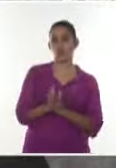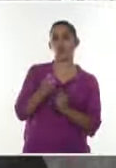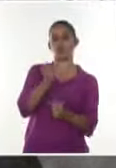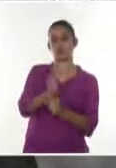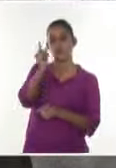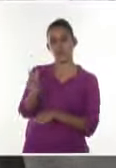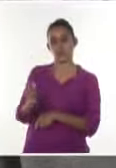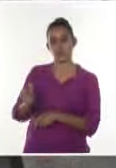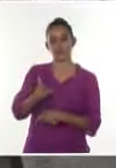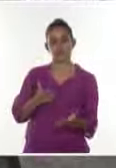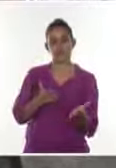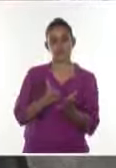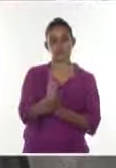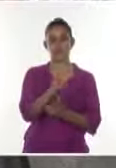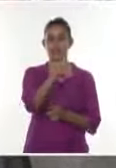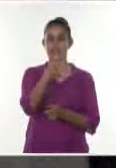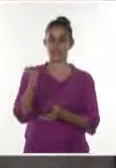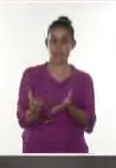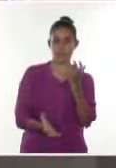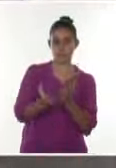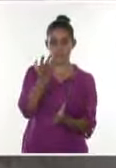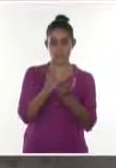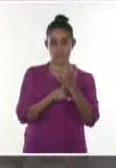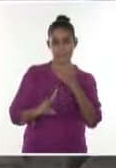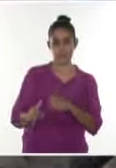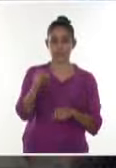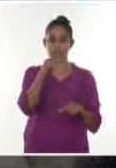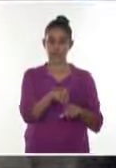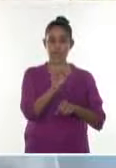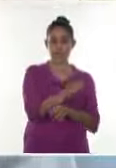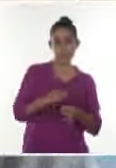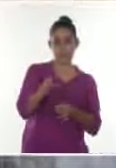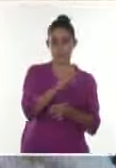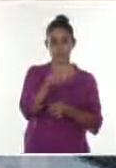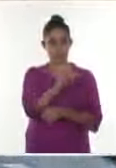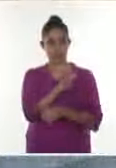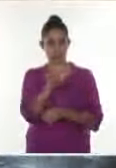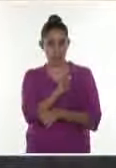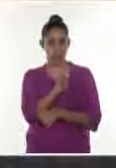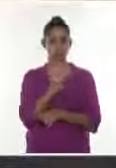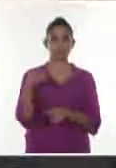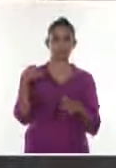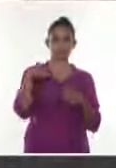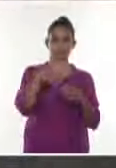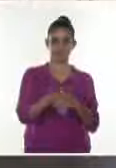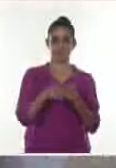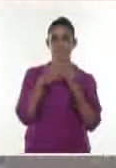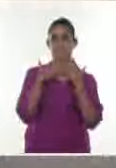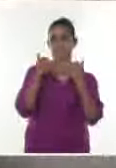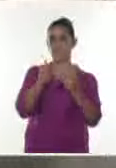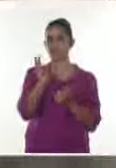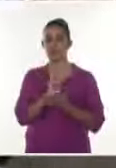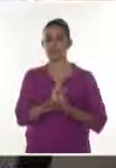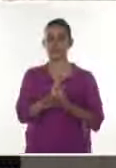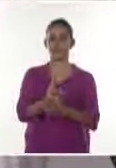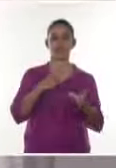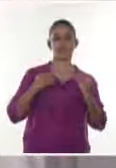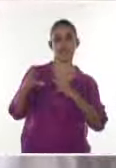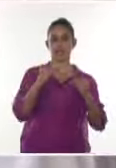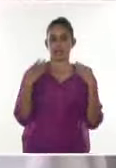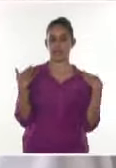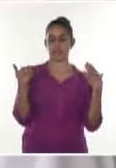en la empresa cárnica de Cienfuegos, ubicada también en este municipio de Palmira y donde llegó el mandatario. Aquí, en diálogo con directivos